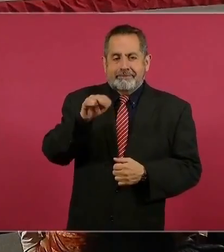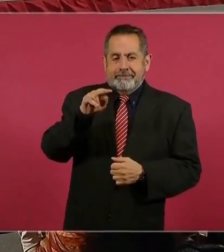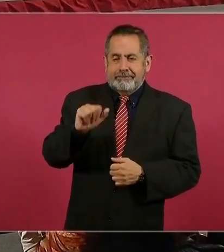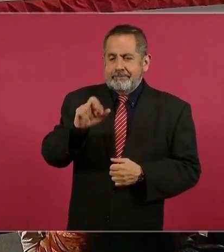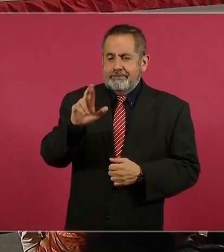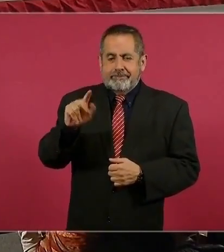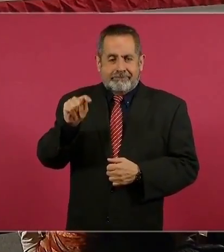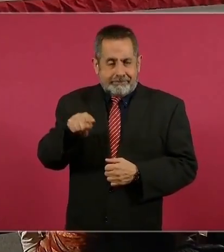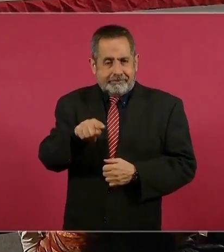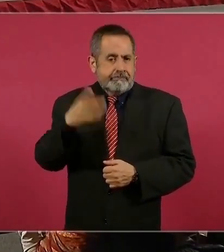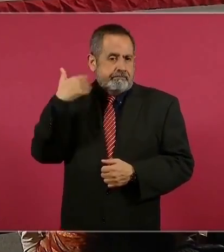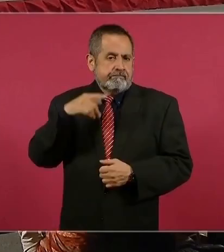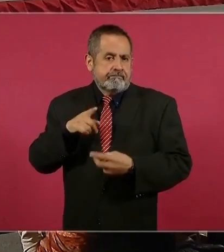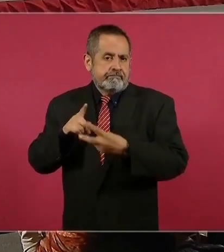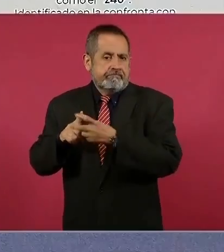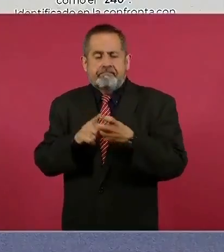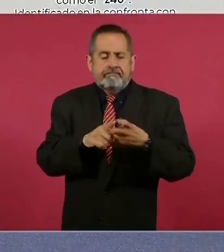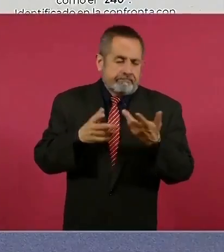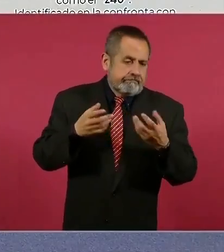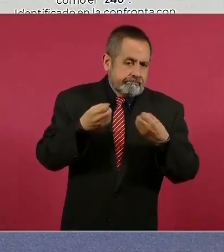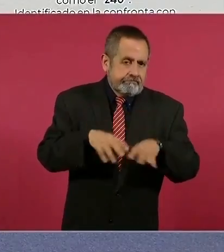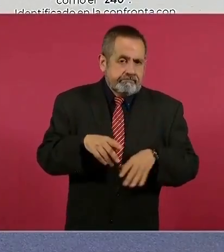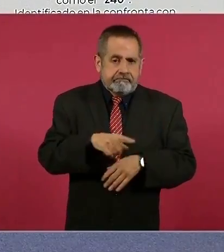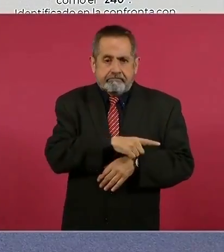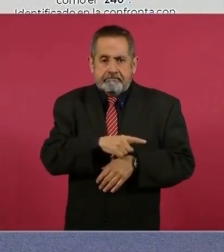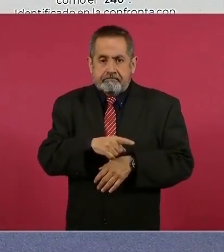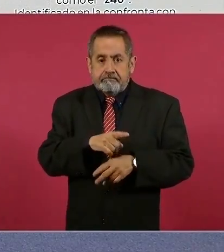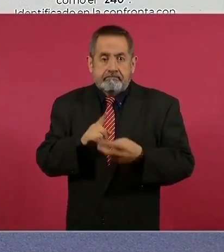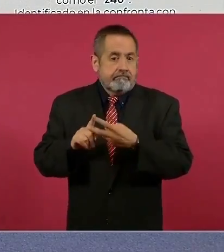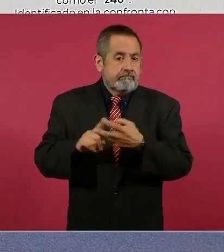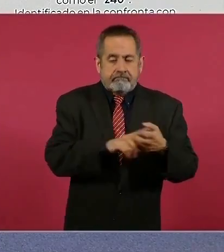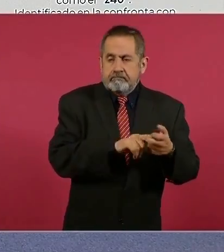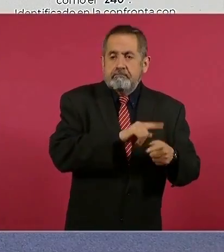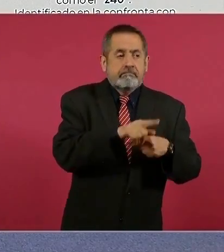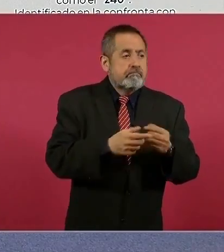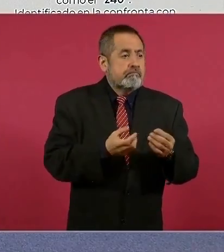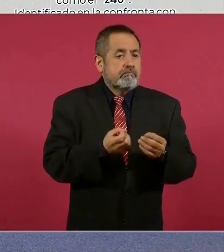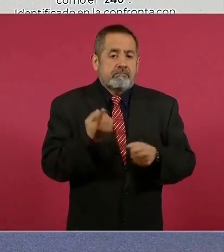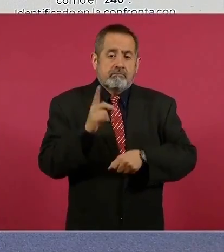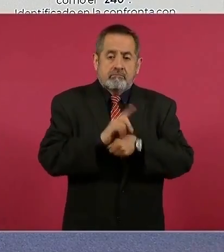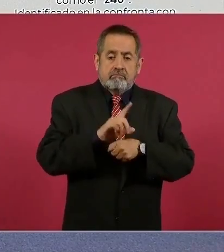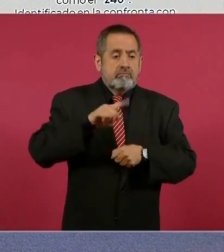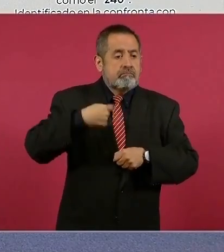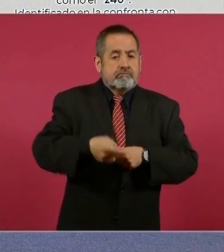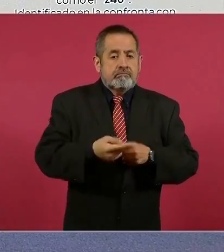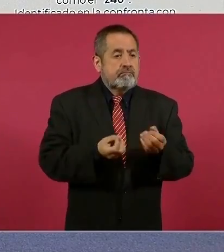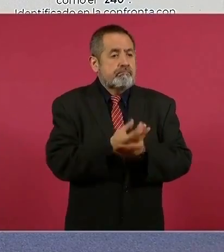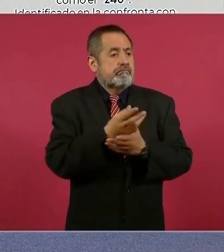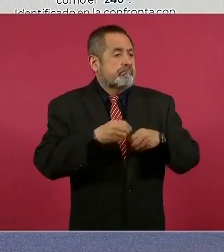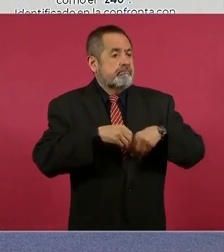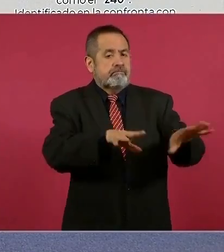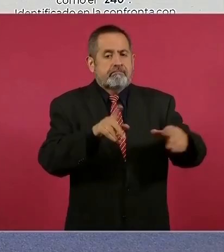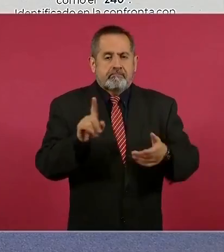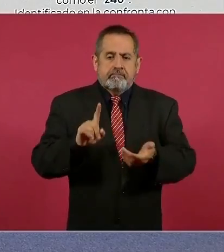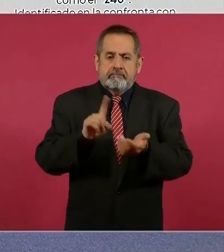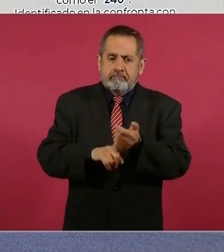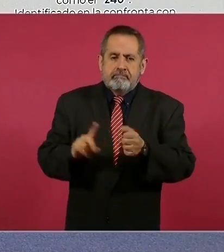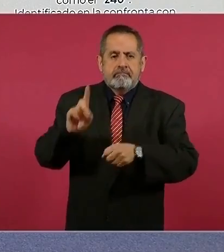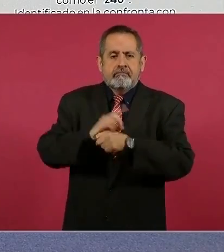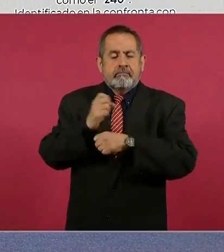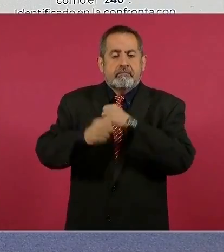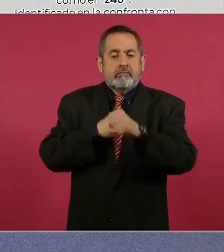RT, víctima de un delito. Yesenia fue secuestrada y liberada al día siguiente, en 2019.